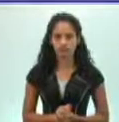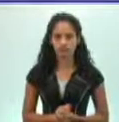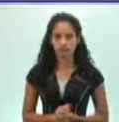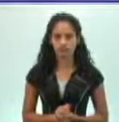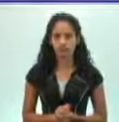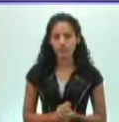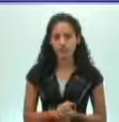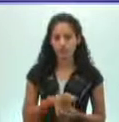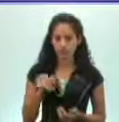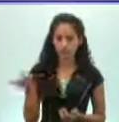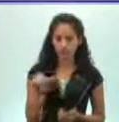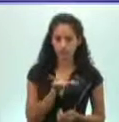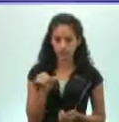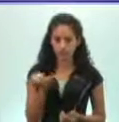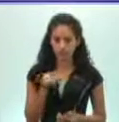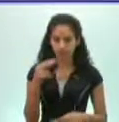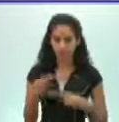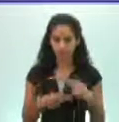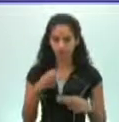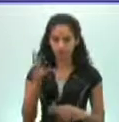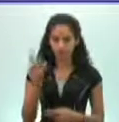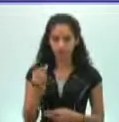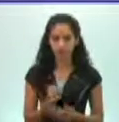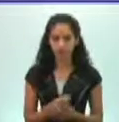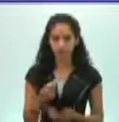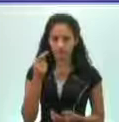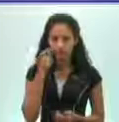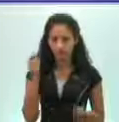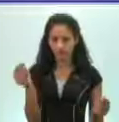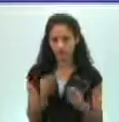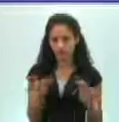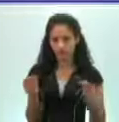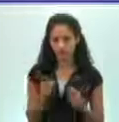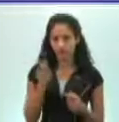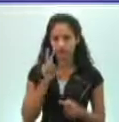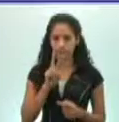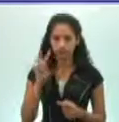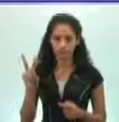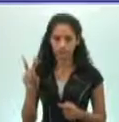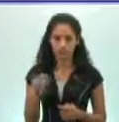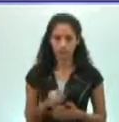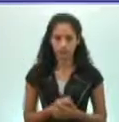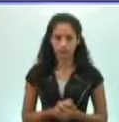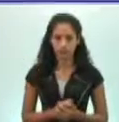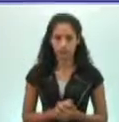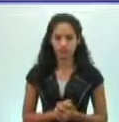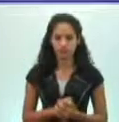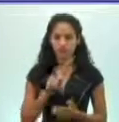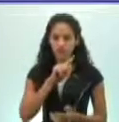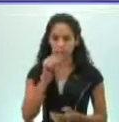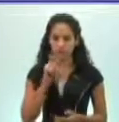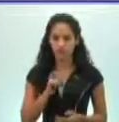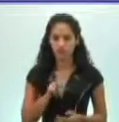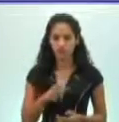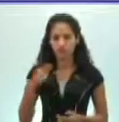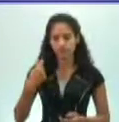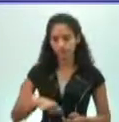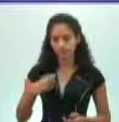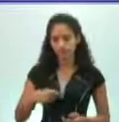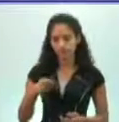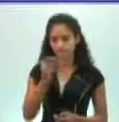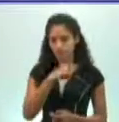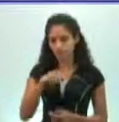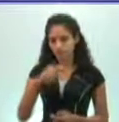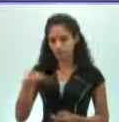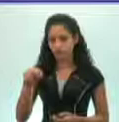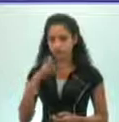Y efectuamos nuestro cálculo y obtenemos así esta diferencia. Pero como nos preguntan, debemos